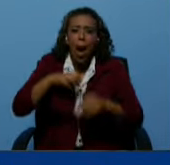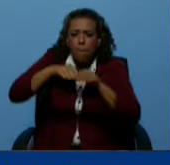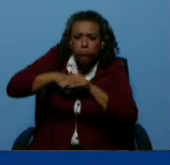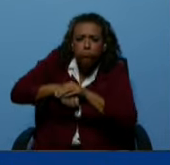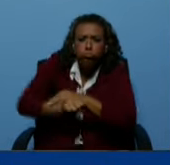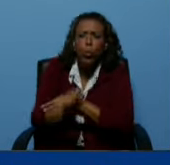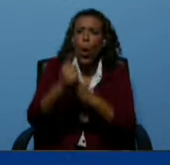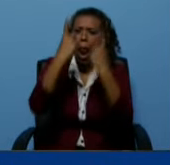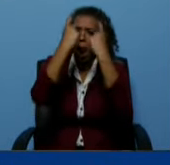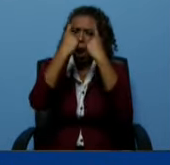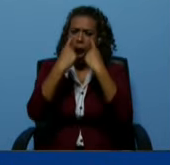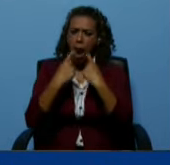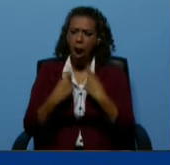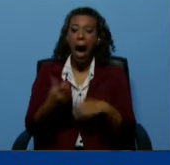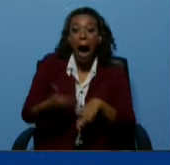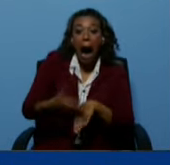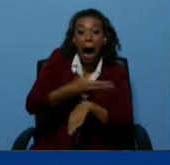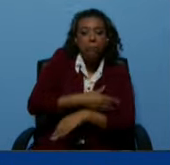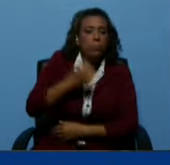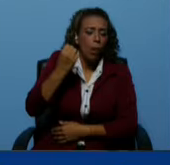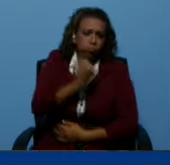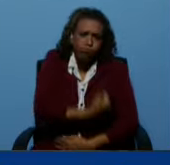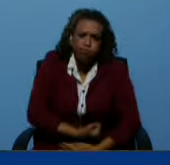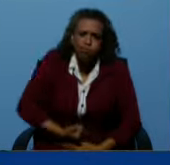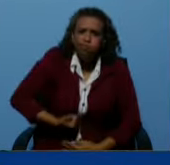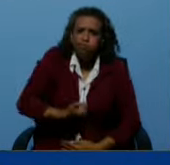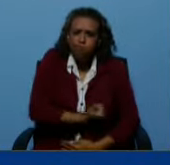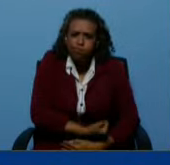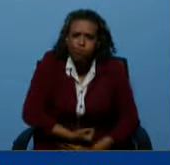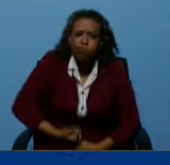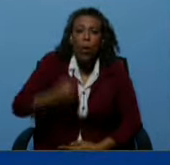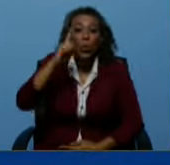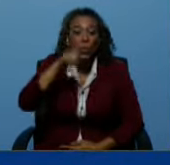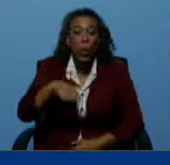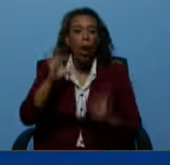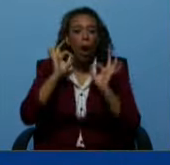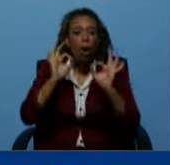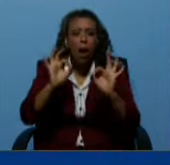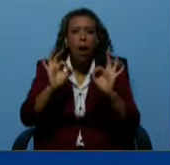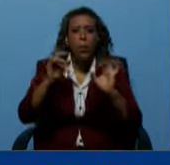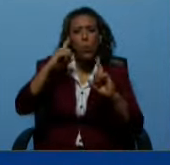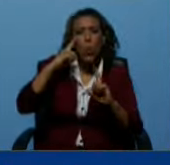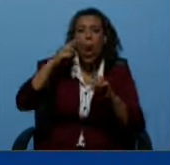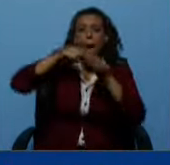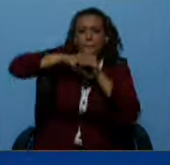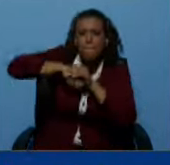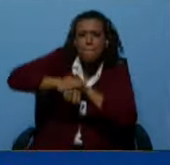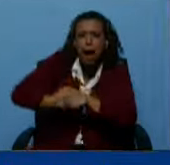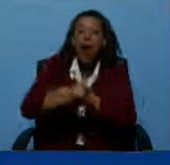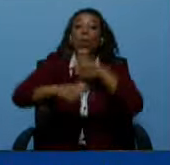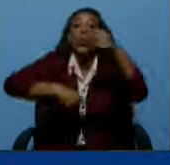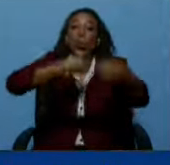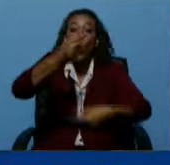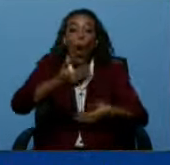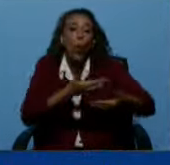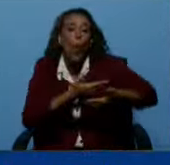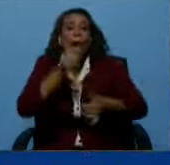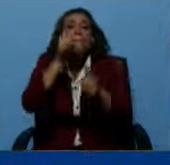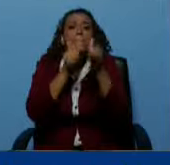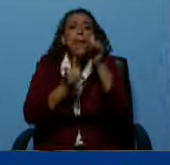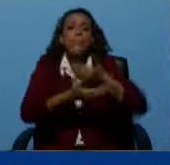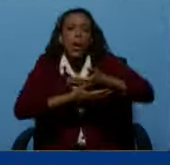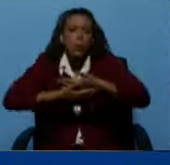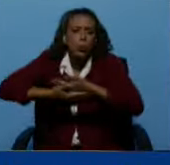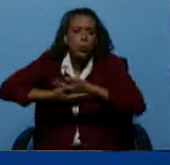materno para las consultas prenatales. Y también todos el parto y después del parto, porque